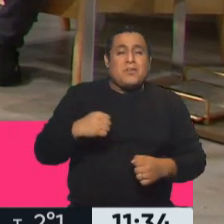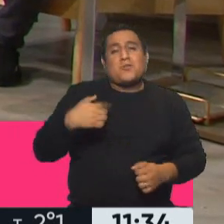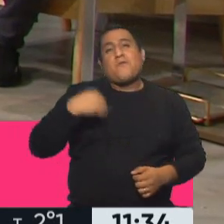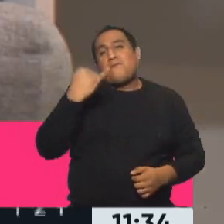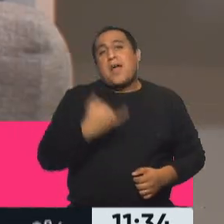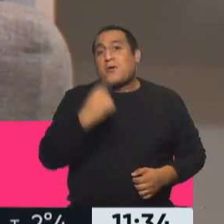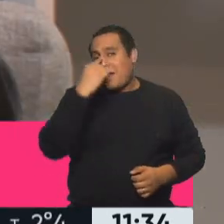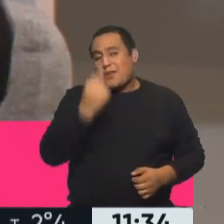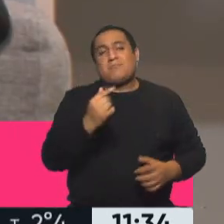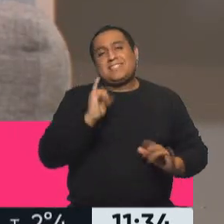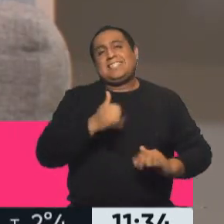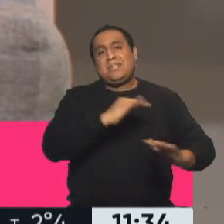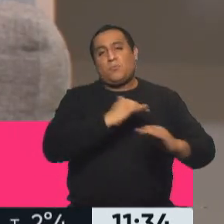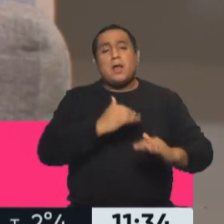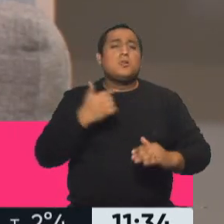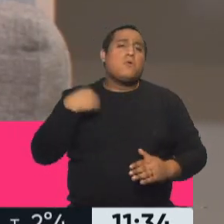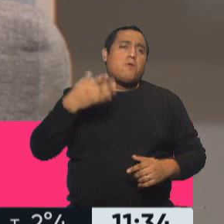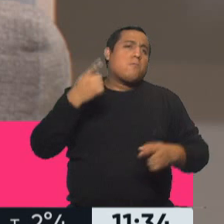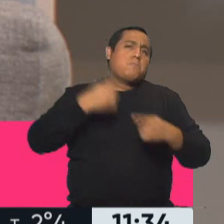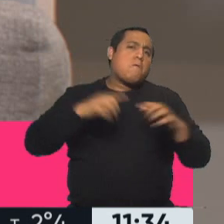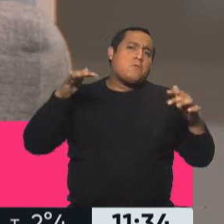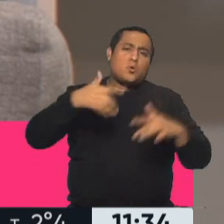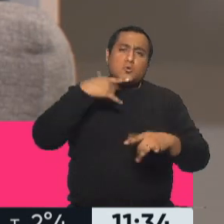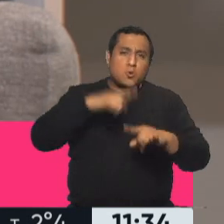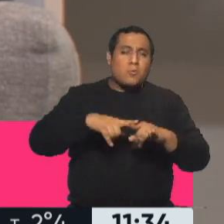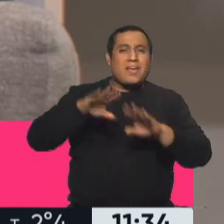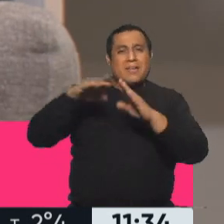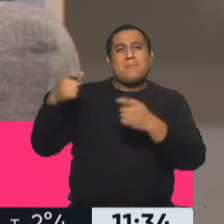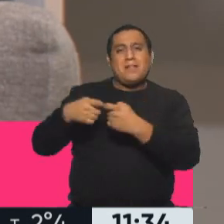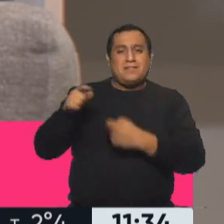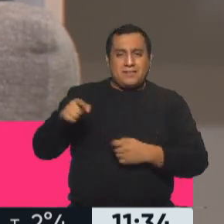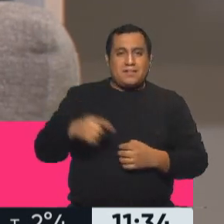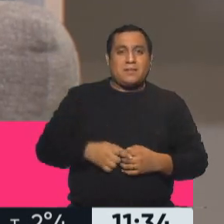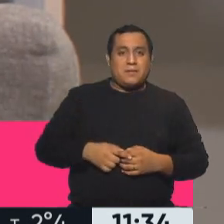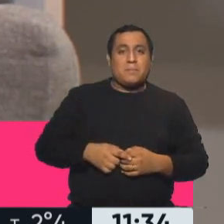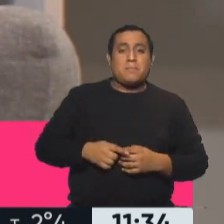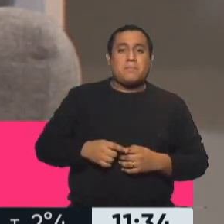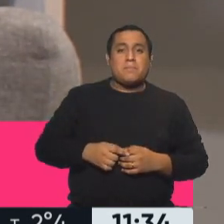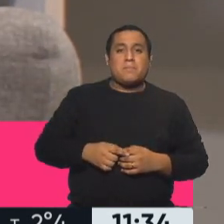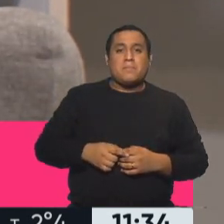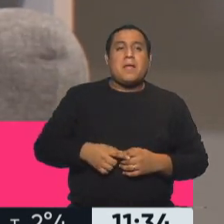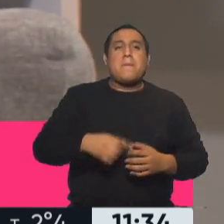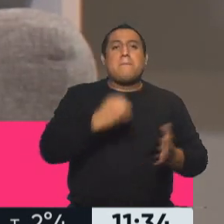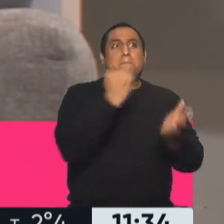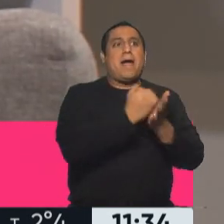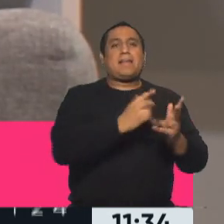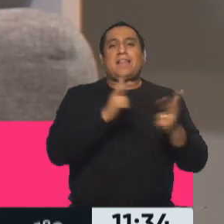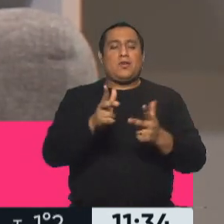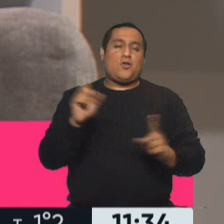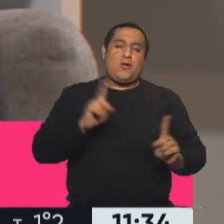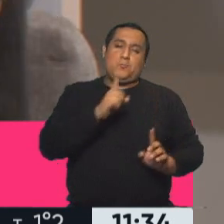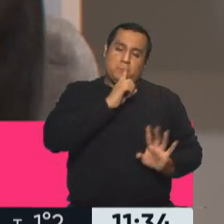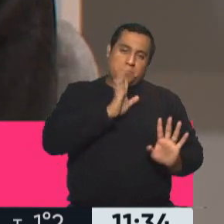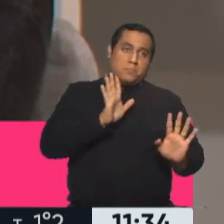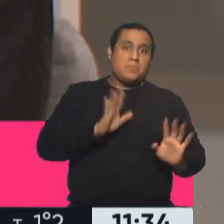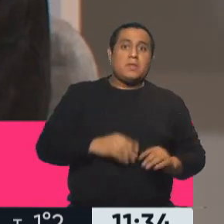Entonces, voy a hacer un evento para una empresa que esponsoreaba Claudia Schiffer, la cara de este, no lo voy a decir la marca, pero bueno, voy a hacer el evento